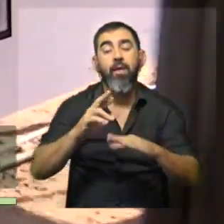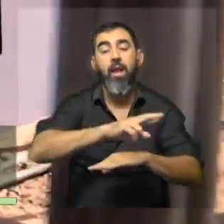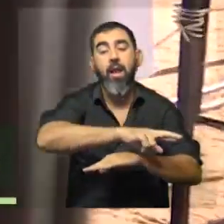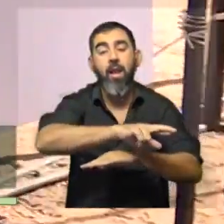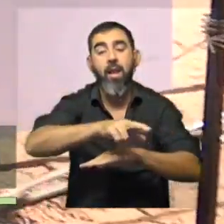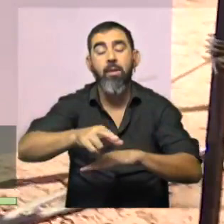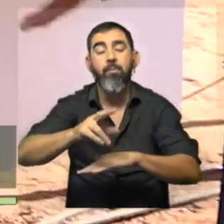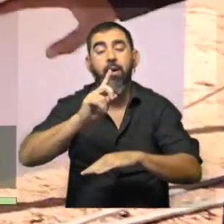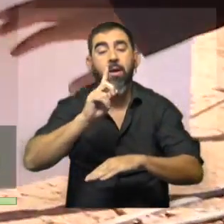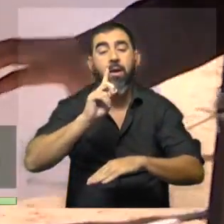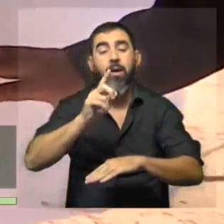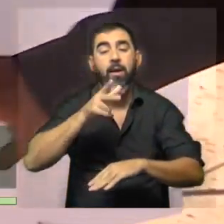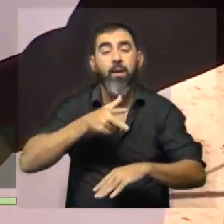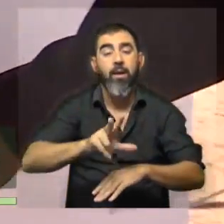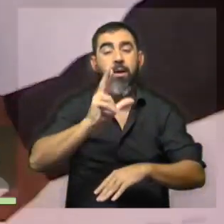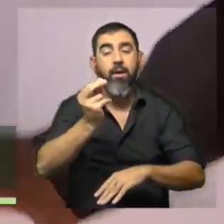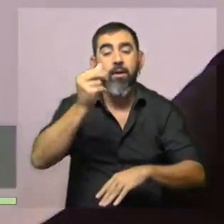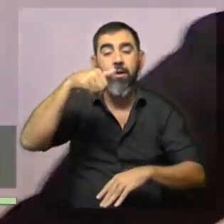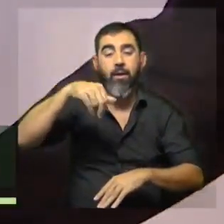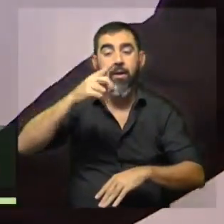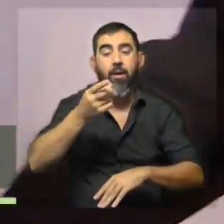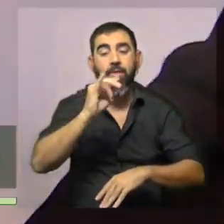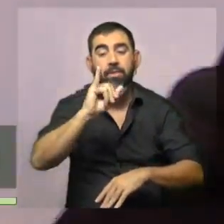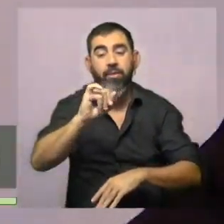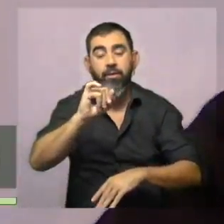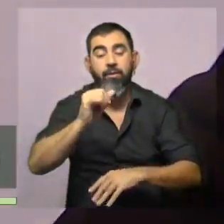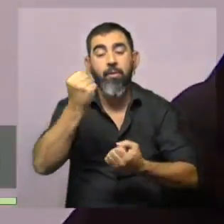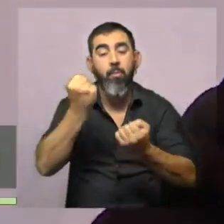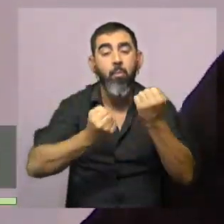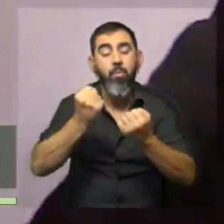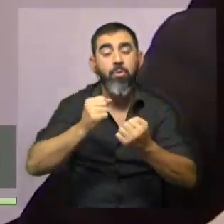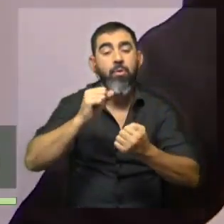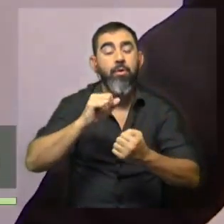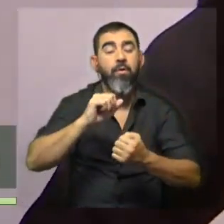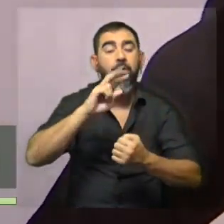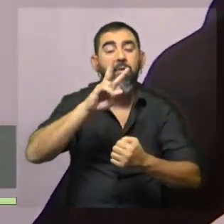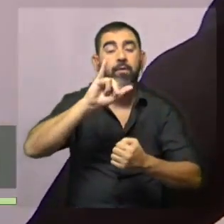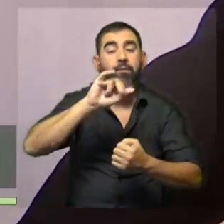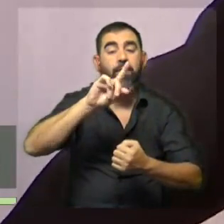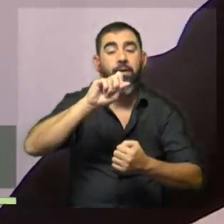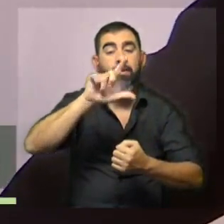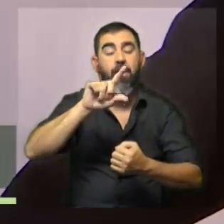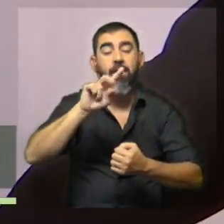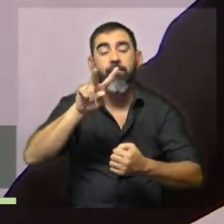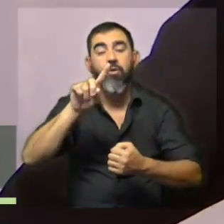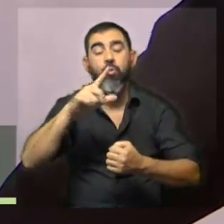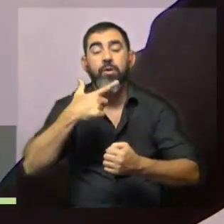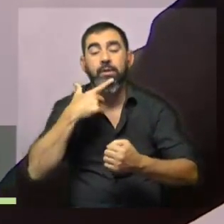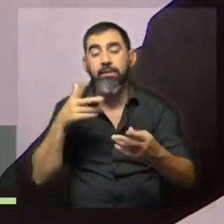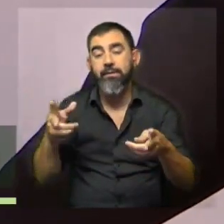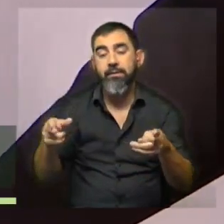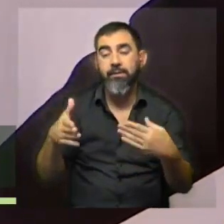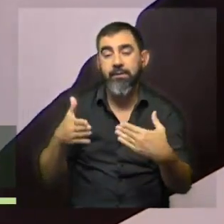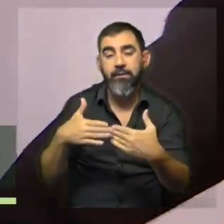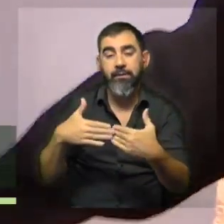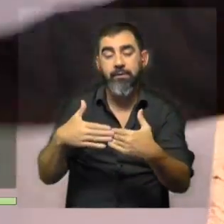Mahatma Gandhi vemos eh Una cachila entre las calles Francisco Vidal y 21 de septiembre en el año 1920 ese cerquita de aquí